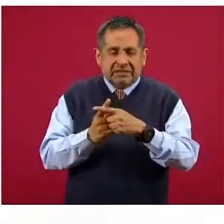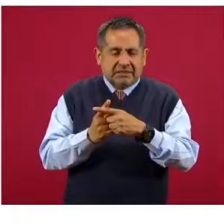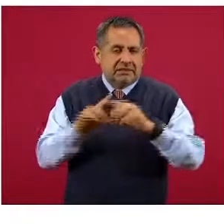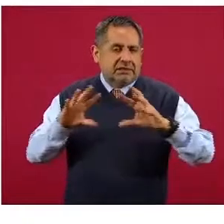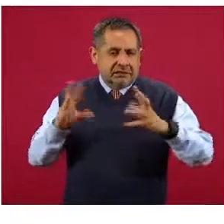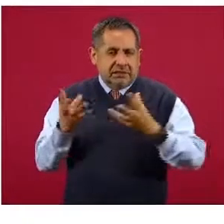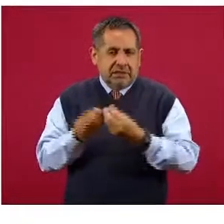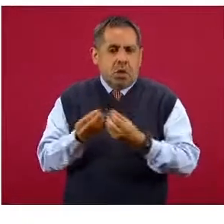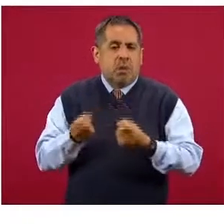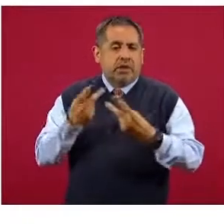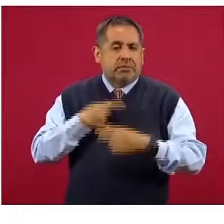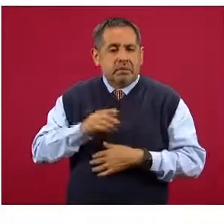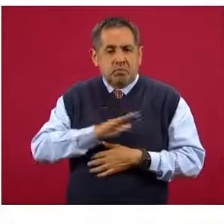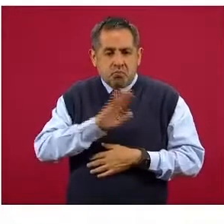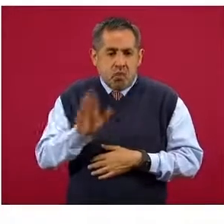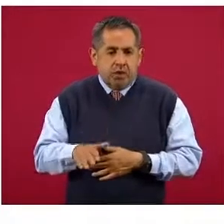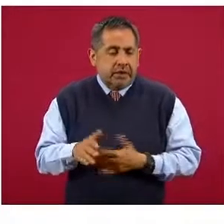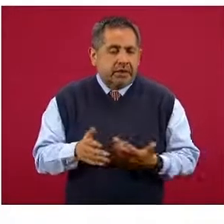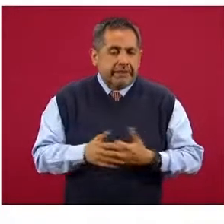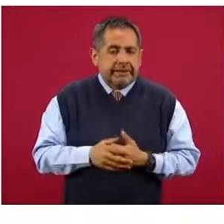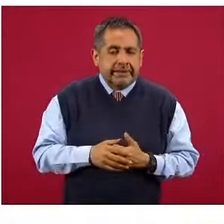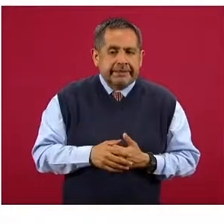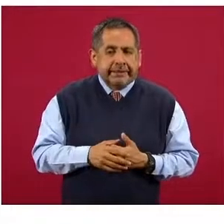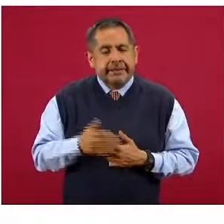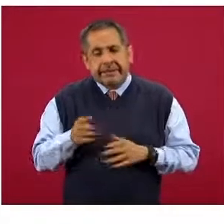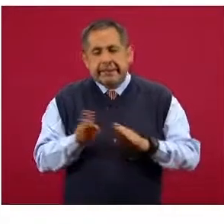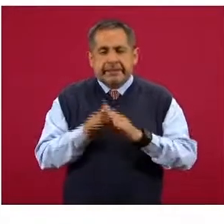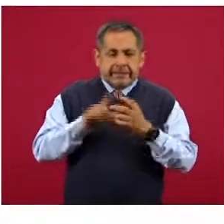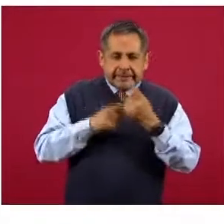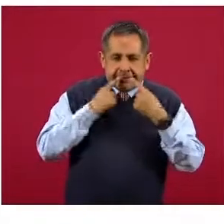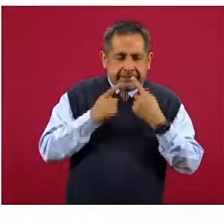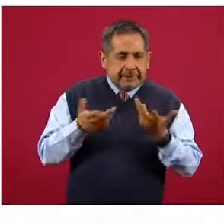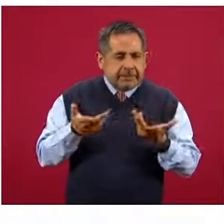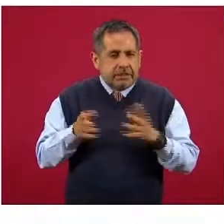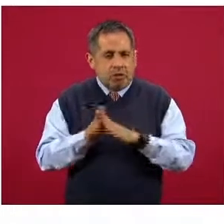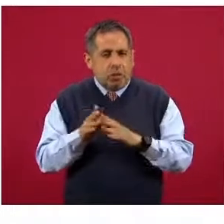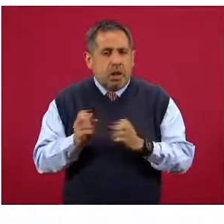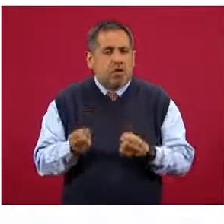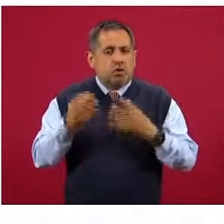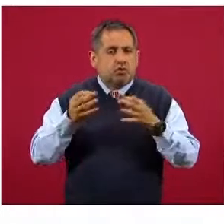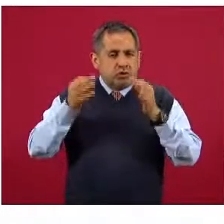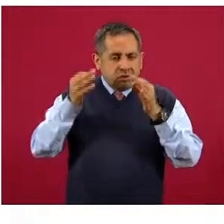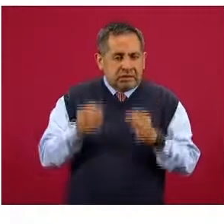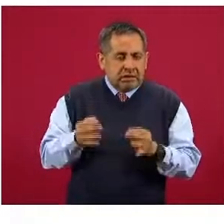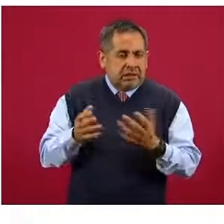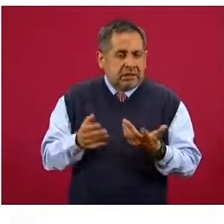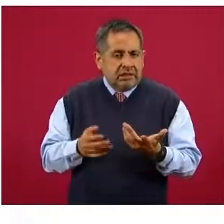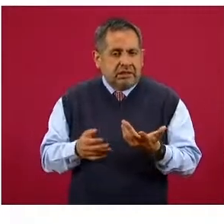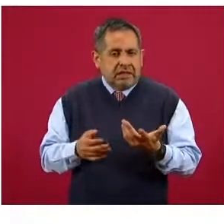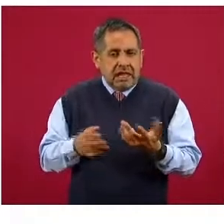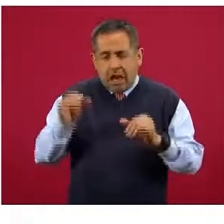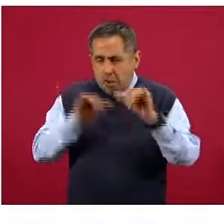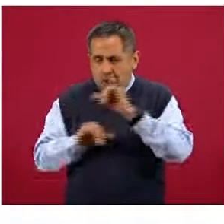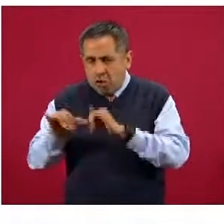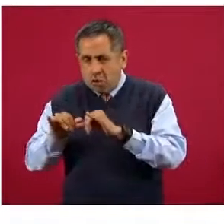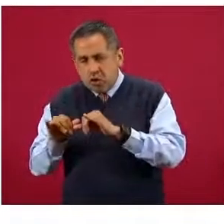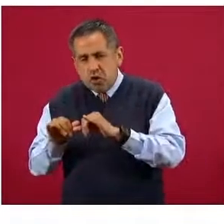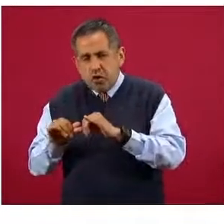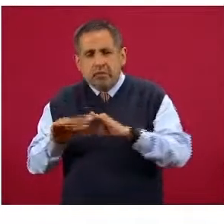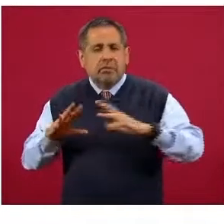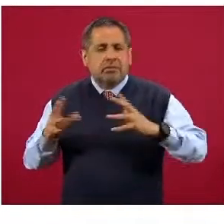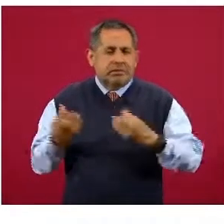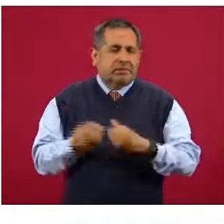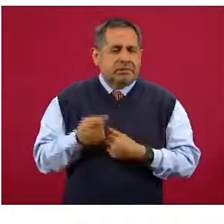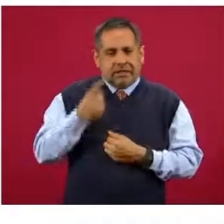serían defunciones que, sumadas en su momento a los casos que han sido confirmados por laboratorio, nos